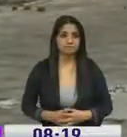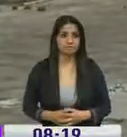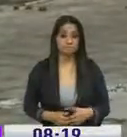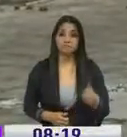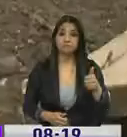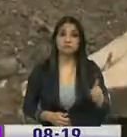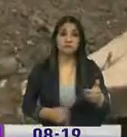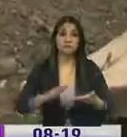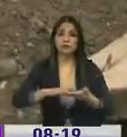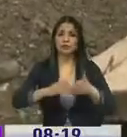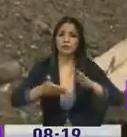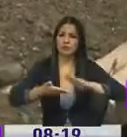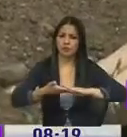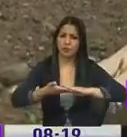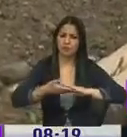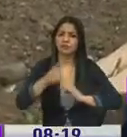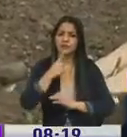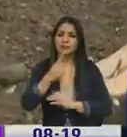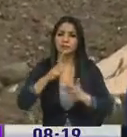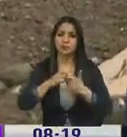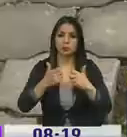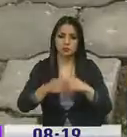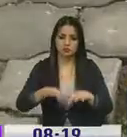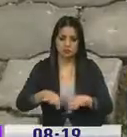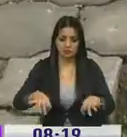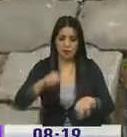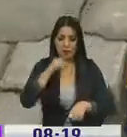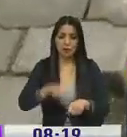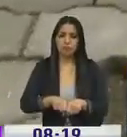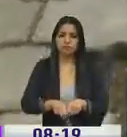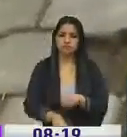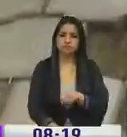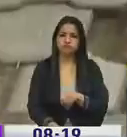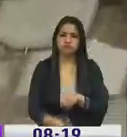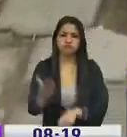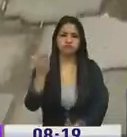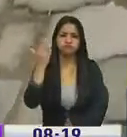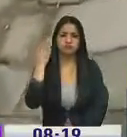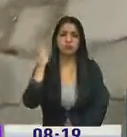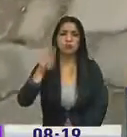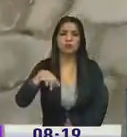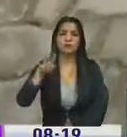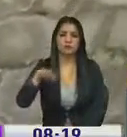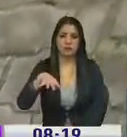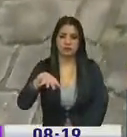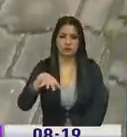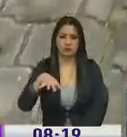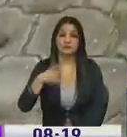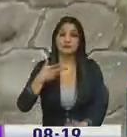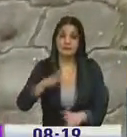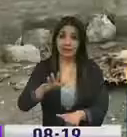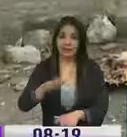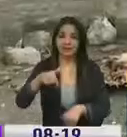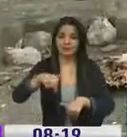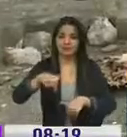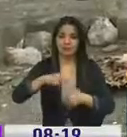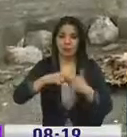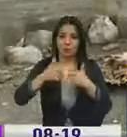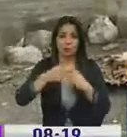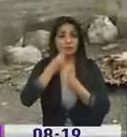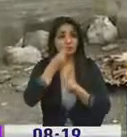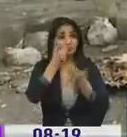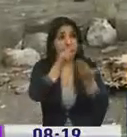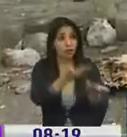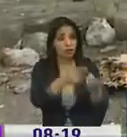de la comunidad del problema surgió por una fuga de agua que se produjo hace aproximadamente cuatro meses atrás del reporte ciudadano el problema fue solucionado